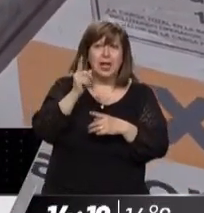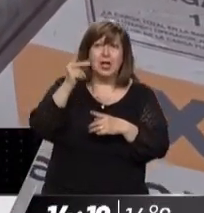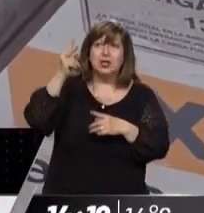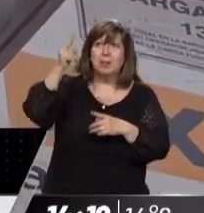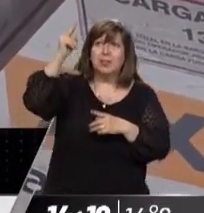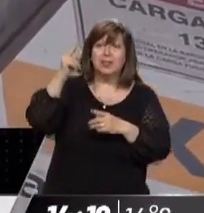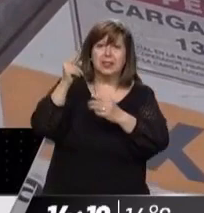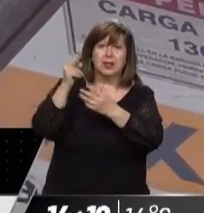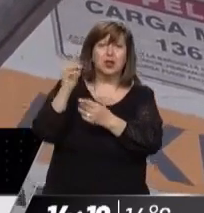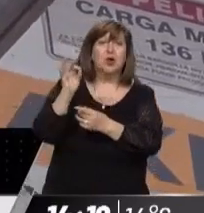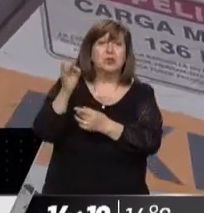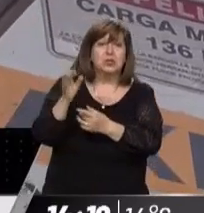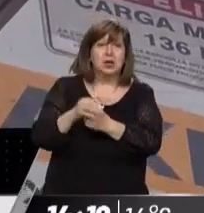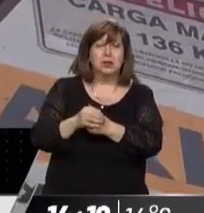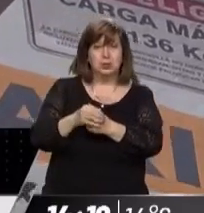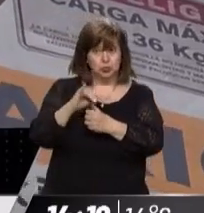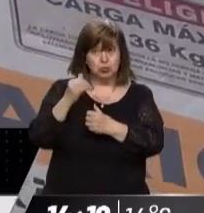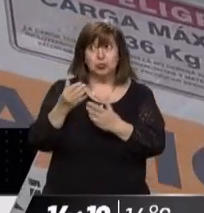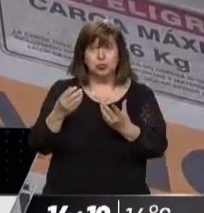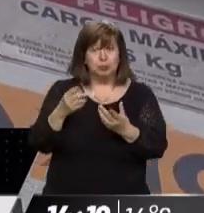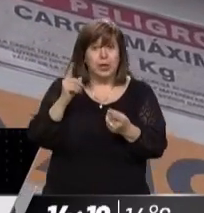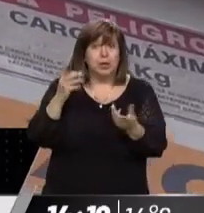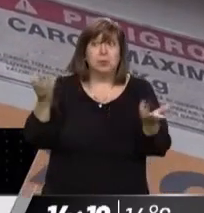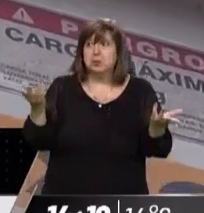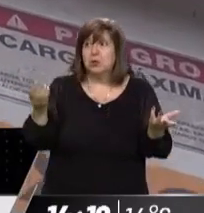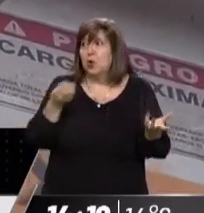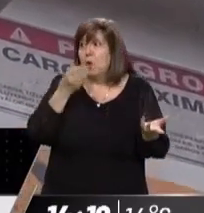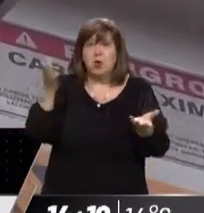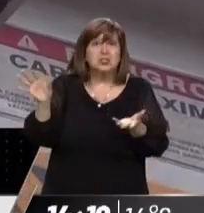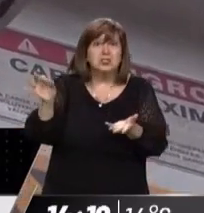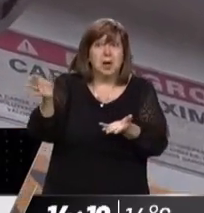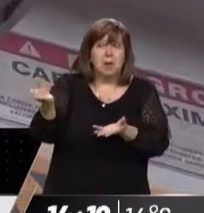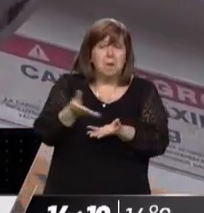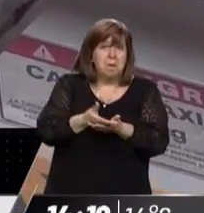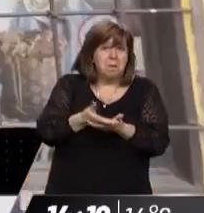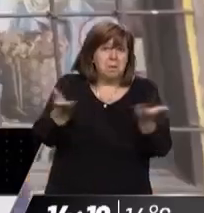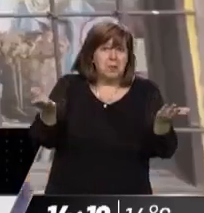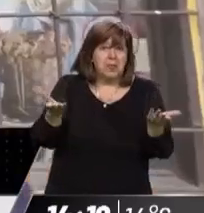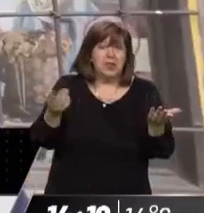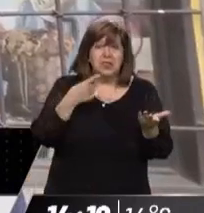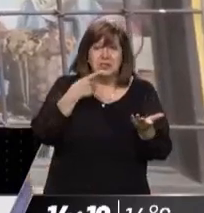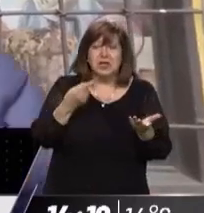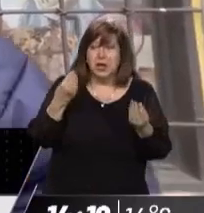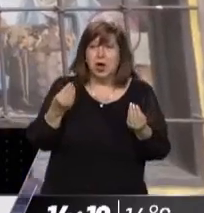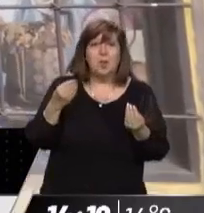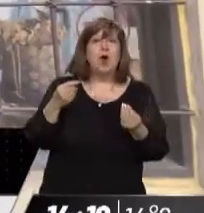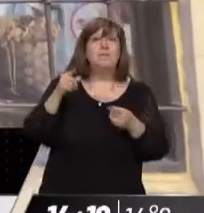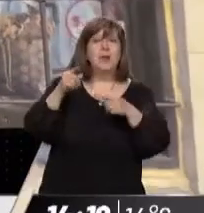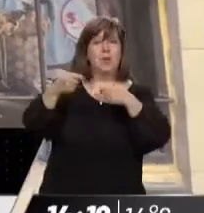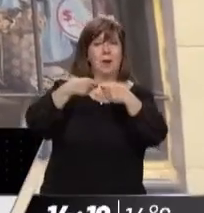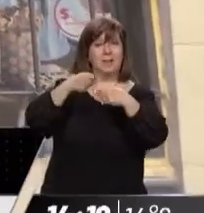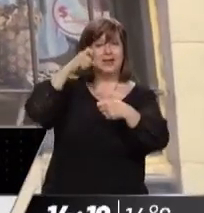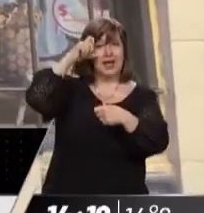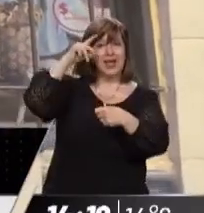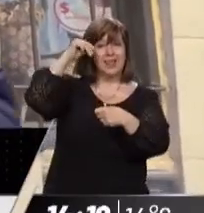acá, han estado vinieron dos o tres cuadrillas en el transcurso de la mañana. Y es lo que nos decían, los mismos muchachos nos decían de EDEMSA